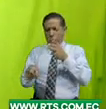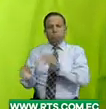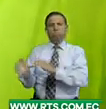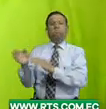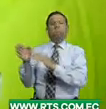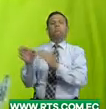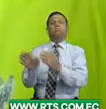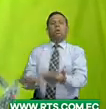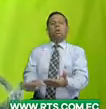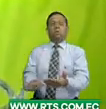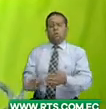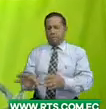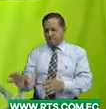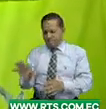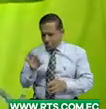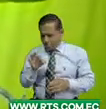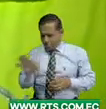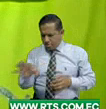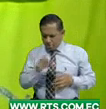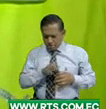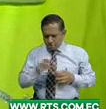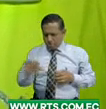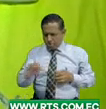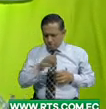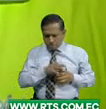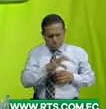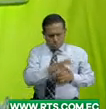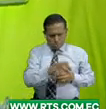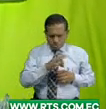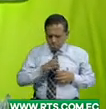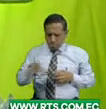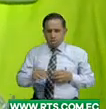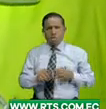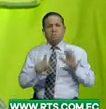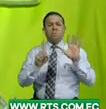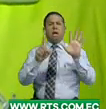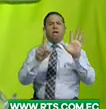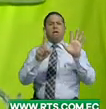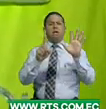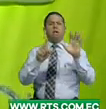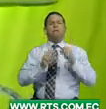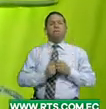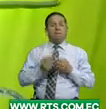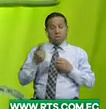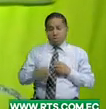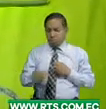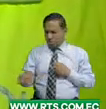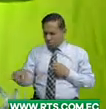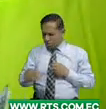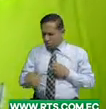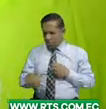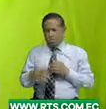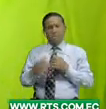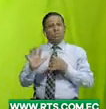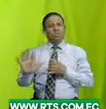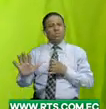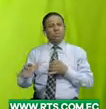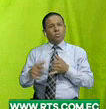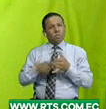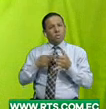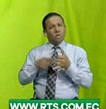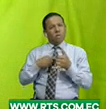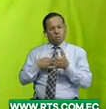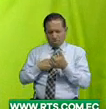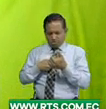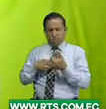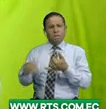levantaron 6-7 indicios balísticos, los cuales dentro de esos se encuentra el celular del occiso, lo cual nosotros